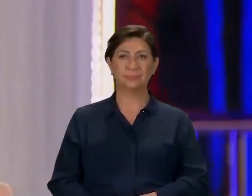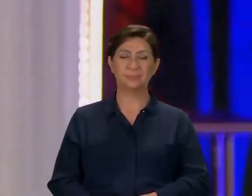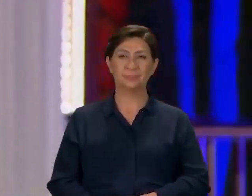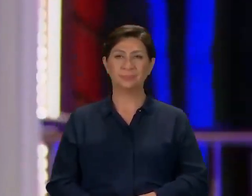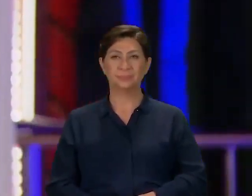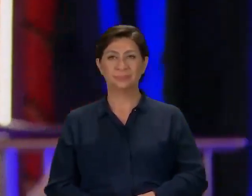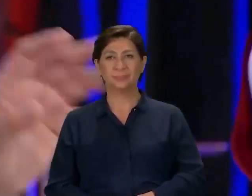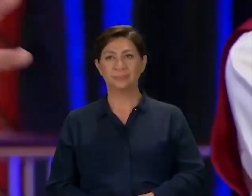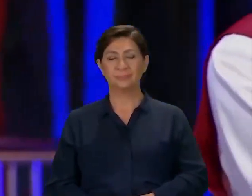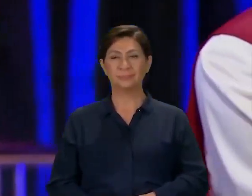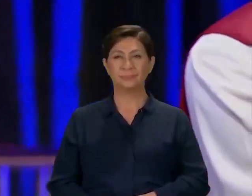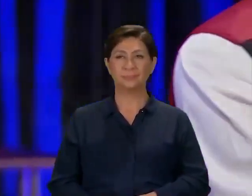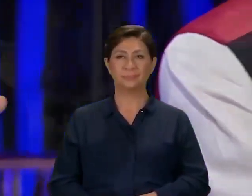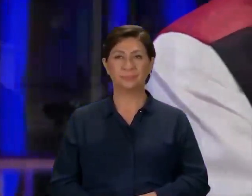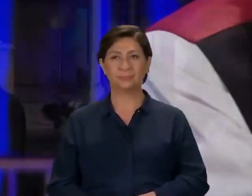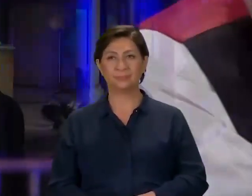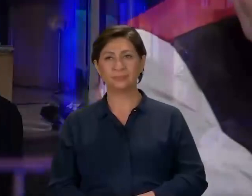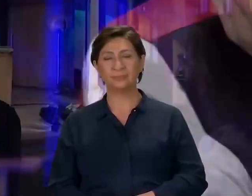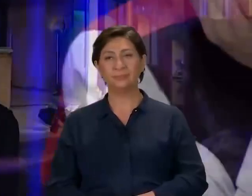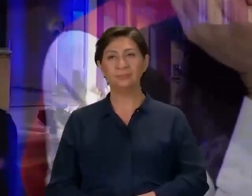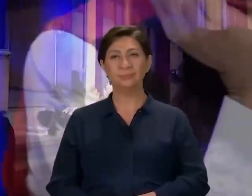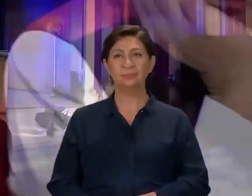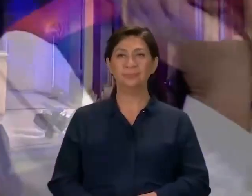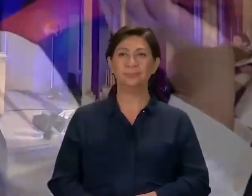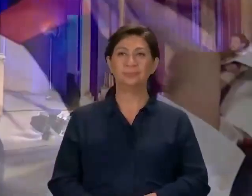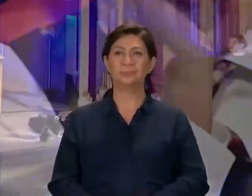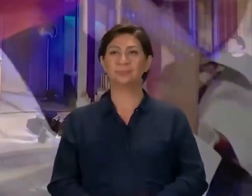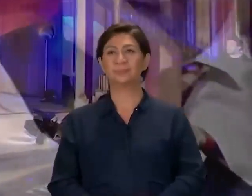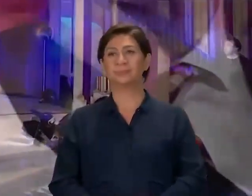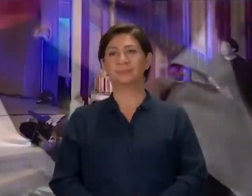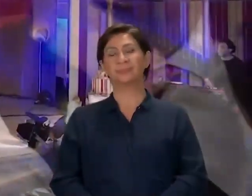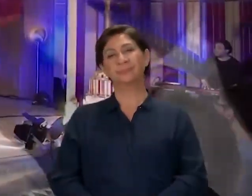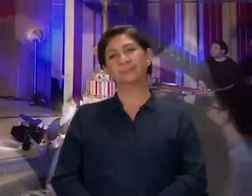Ay de mí esta última noche,